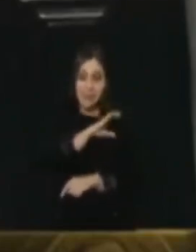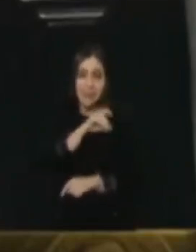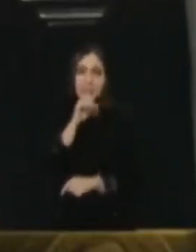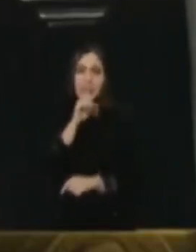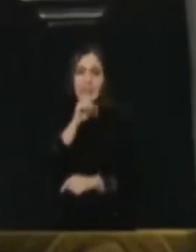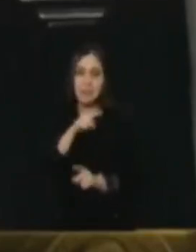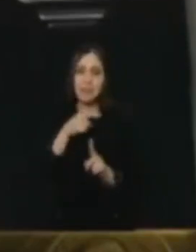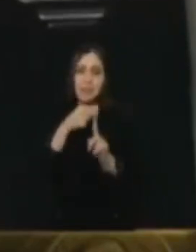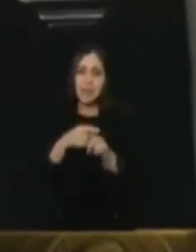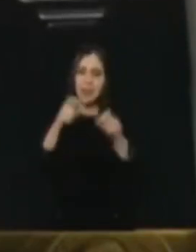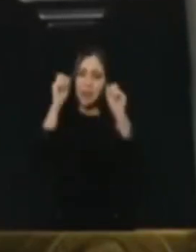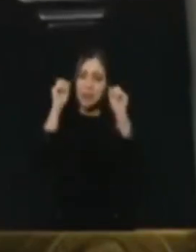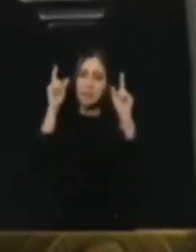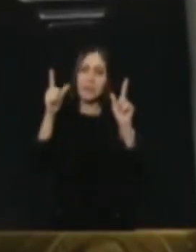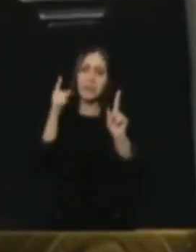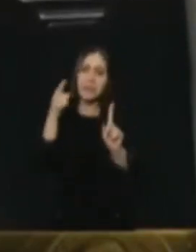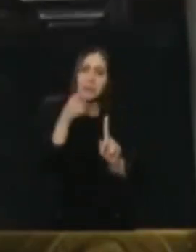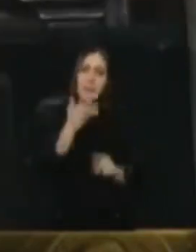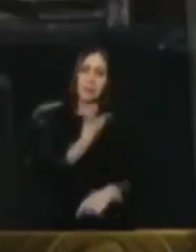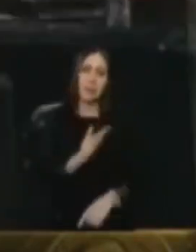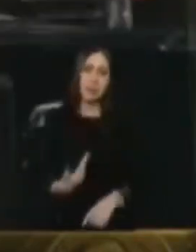admiramos.